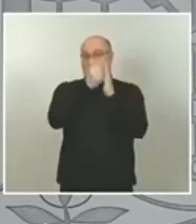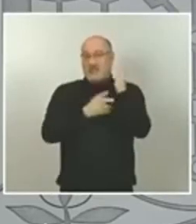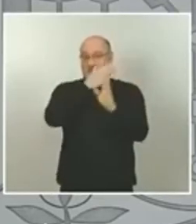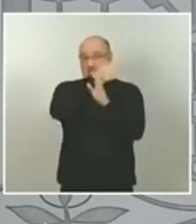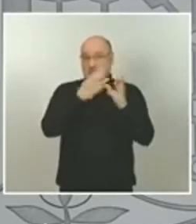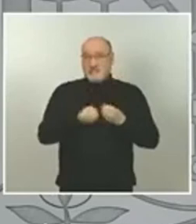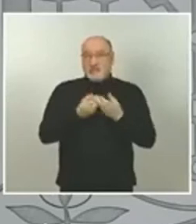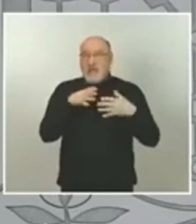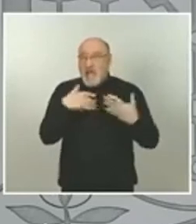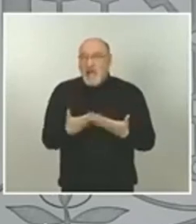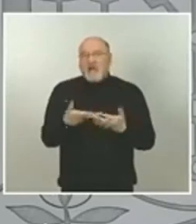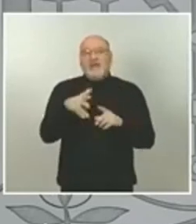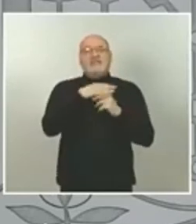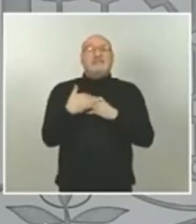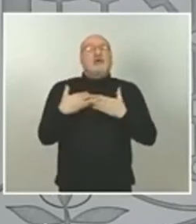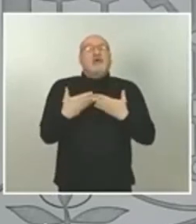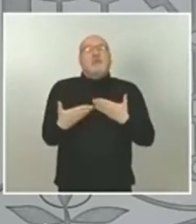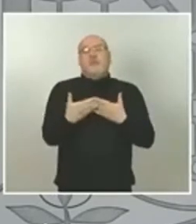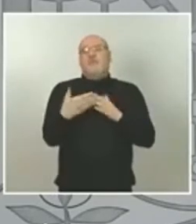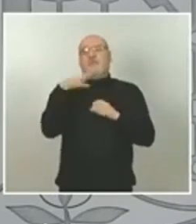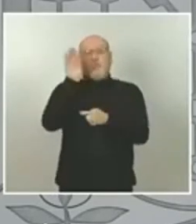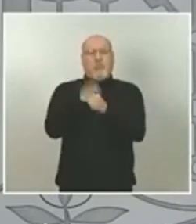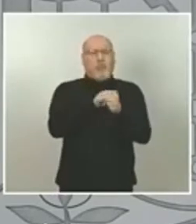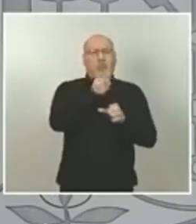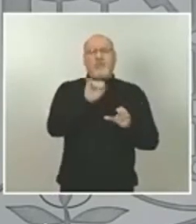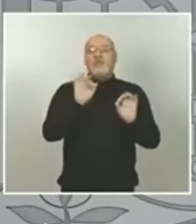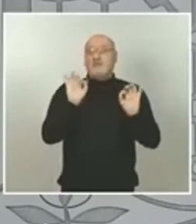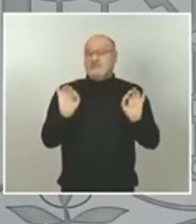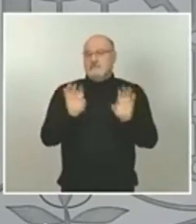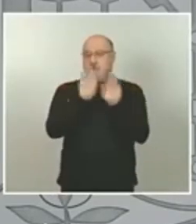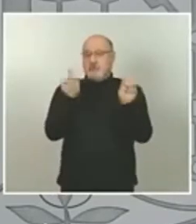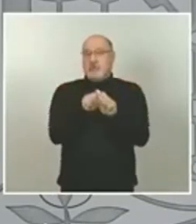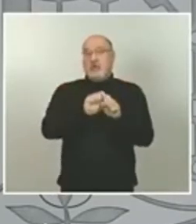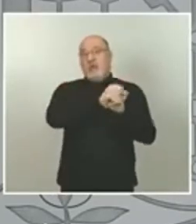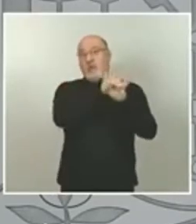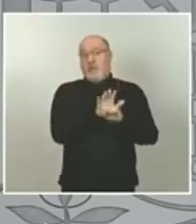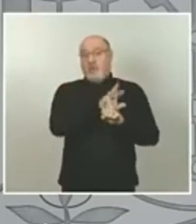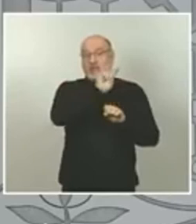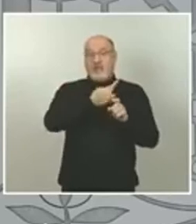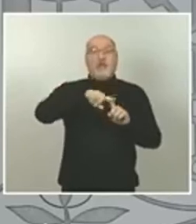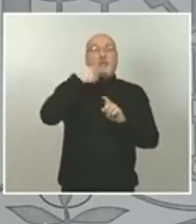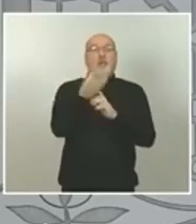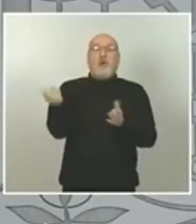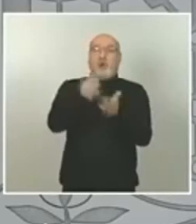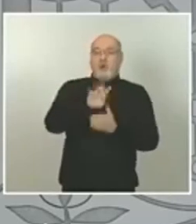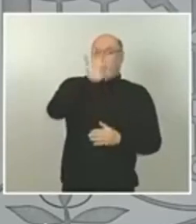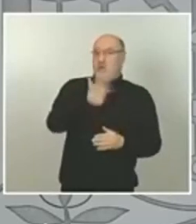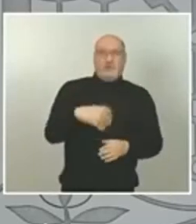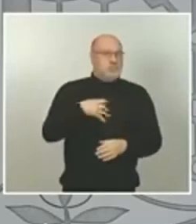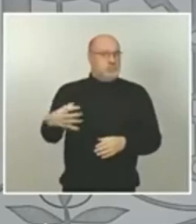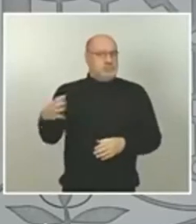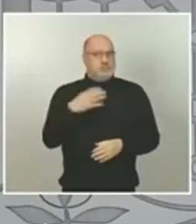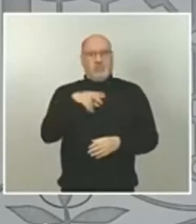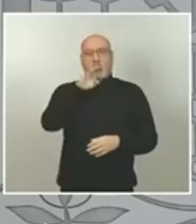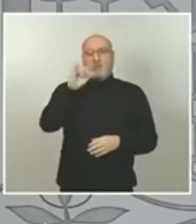en condiciones, con esta ocupación de UCI, en absorber una nueva ola. No estamos, porque todavía tenemos una ocupación muy alta de